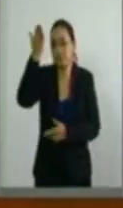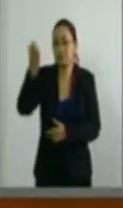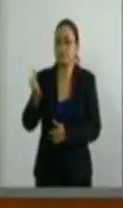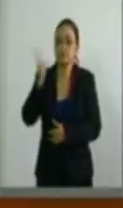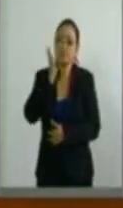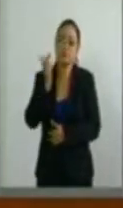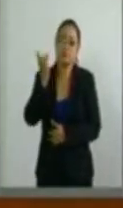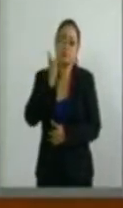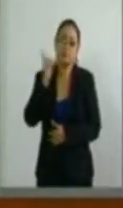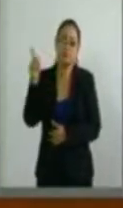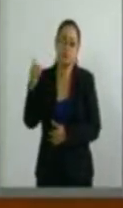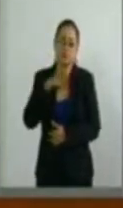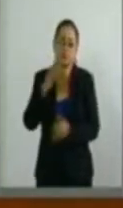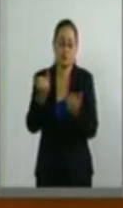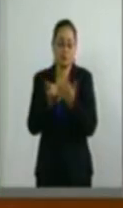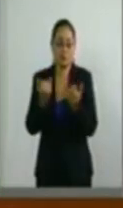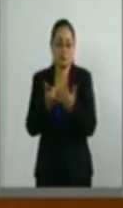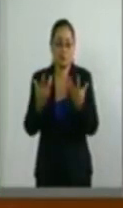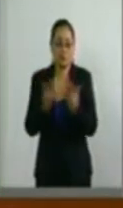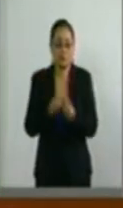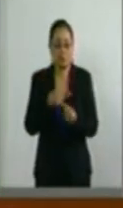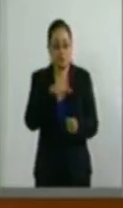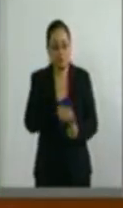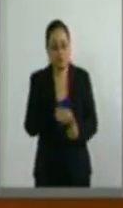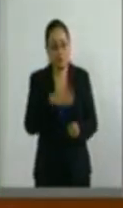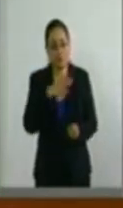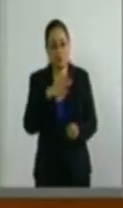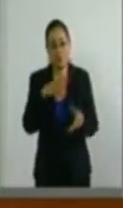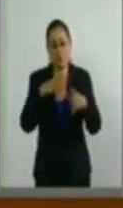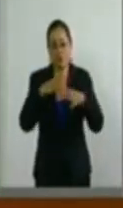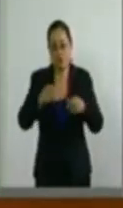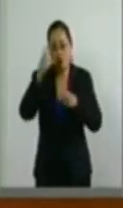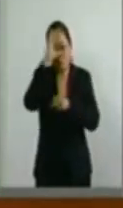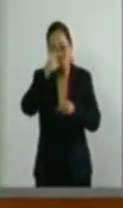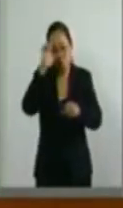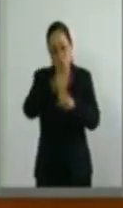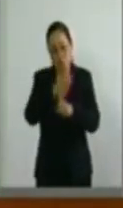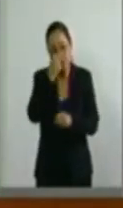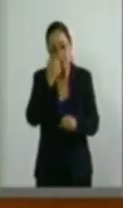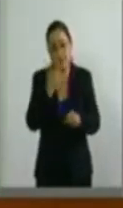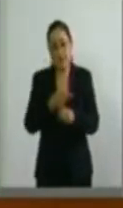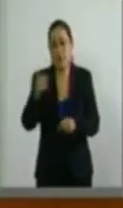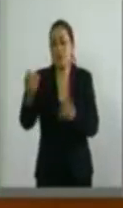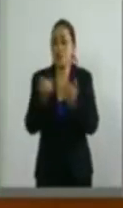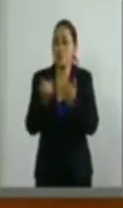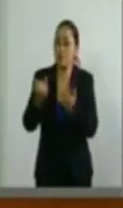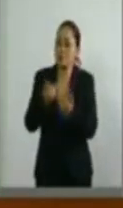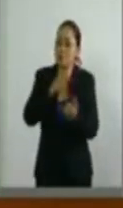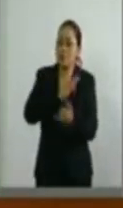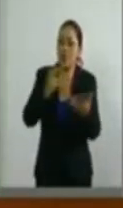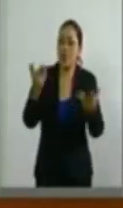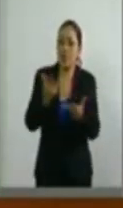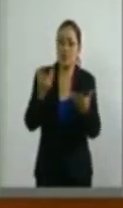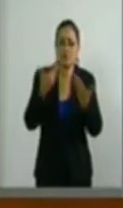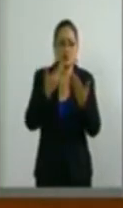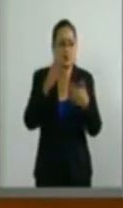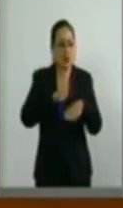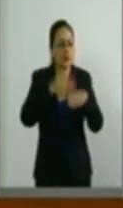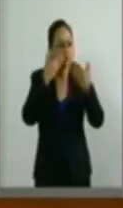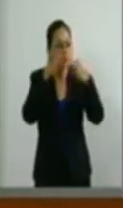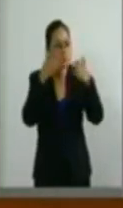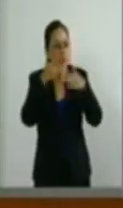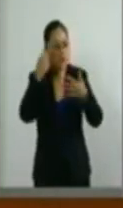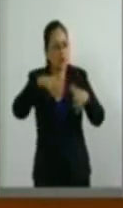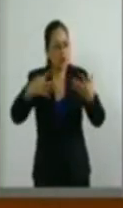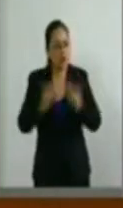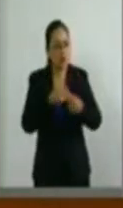de Diputados, que al igual que sucedió con la creación de la Secretaría de Cultura, mostraron disposición y apertura para